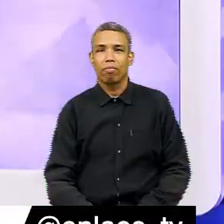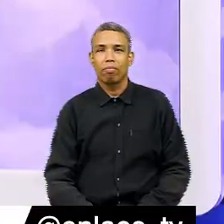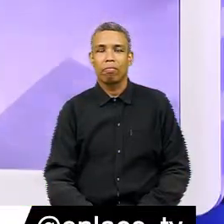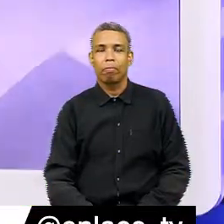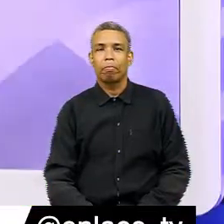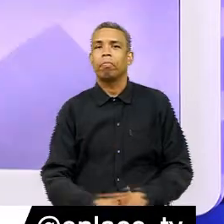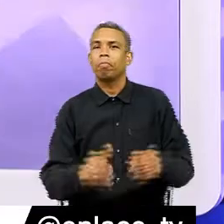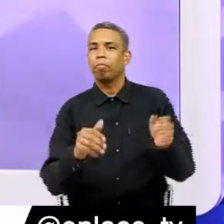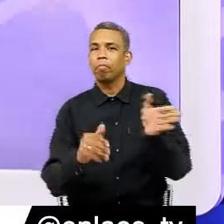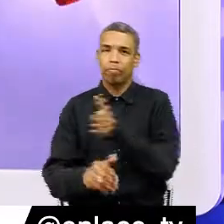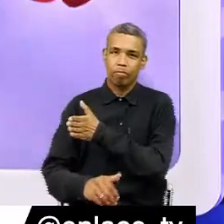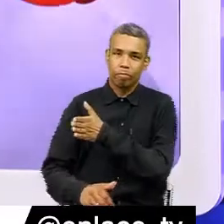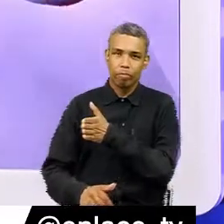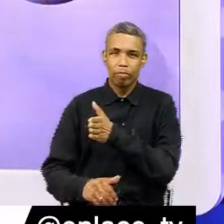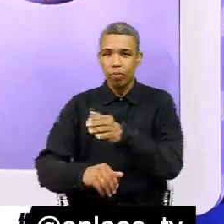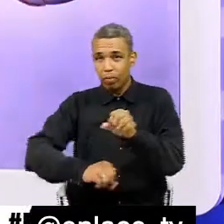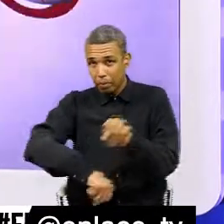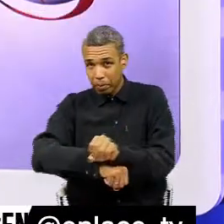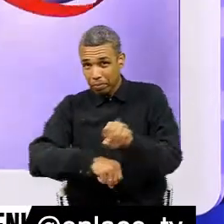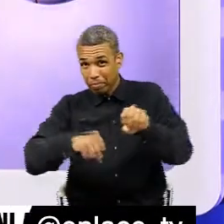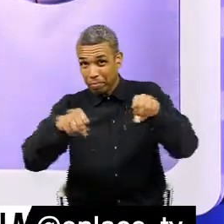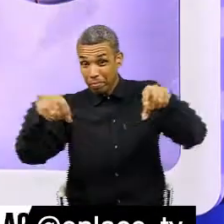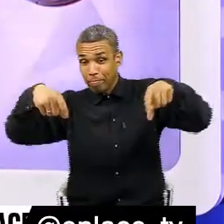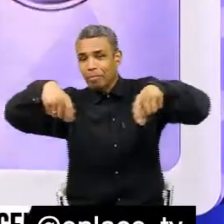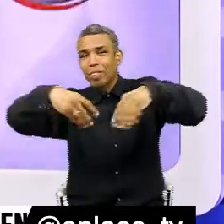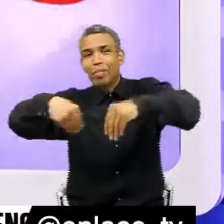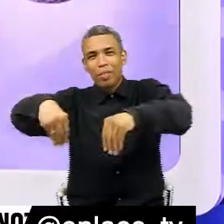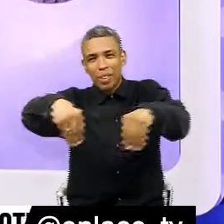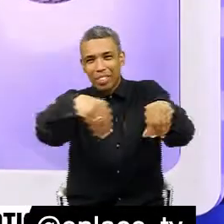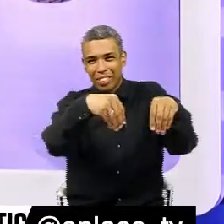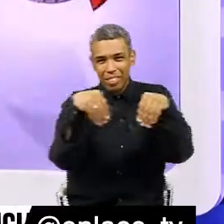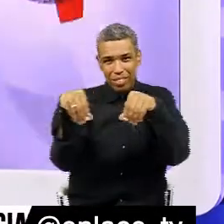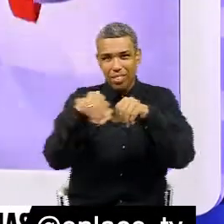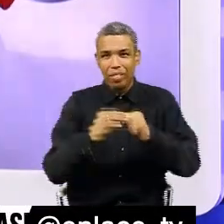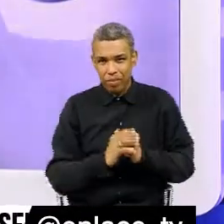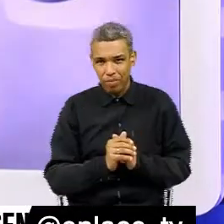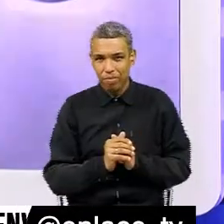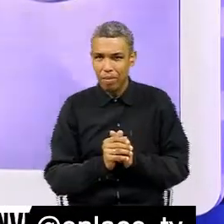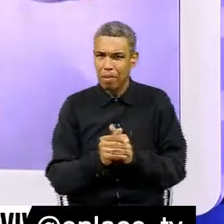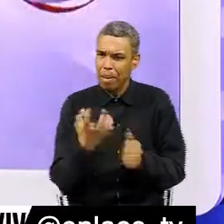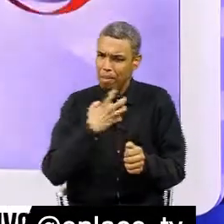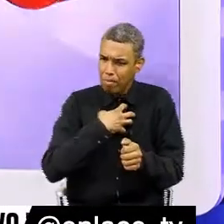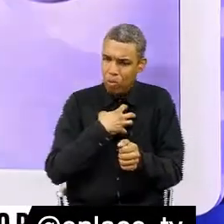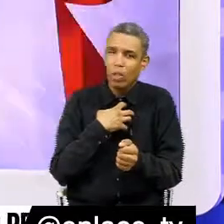Hablemos ahora de minifútbol, porque avanza el torneo de esta disciplina deportiva, el